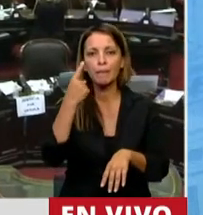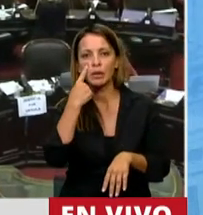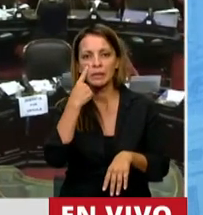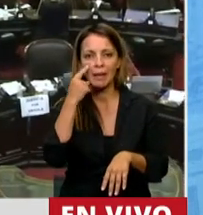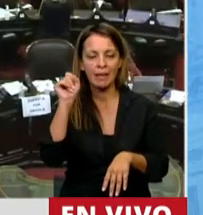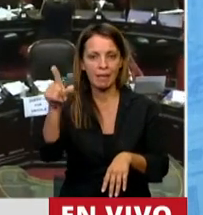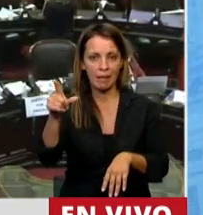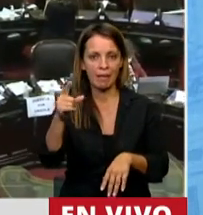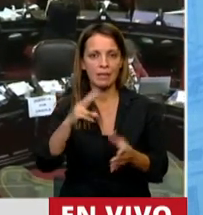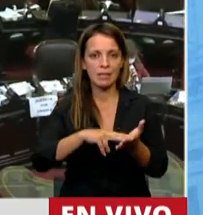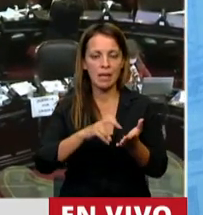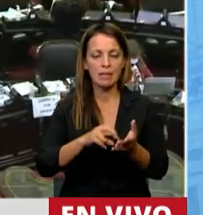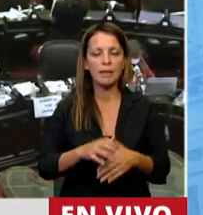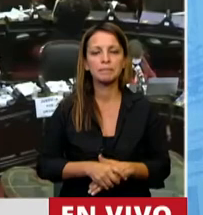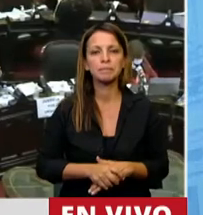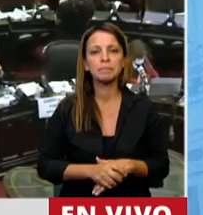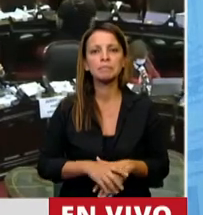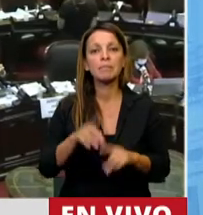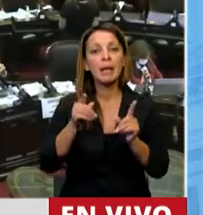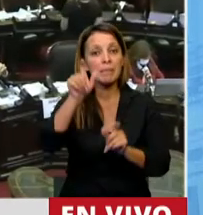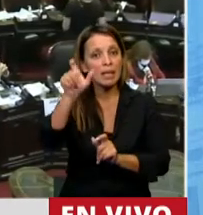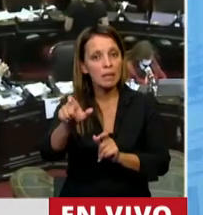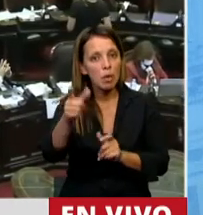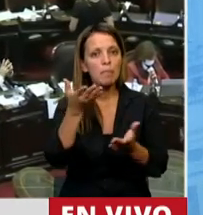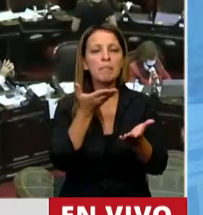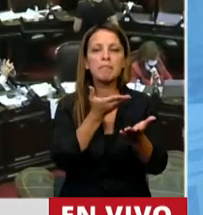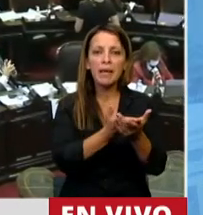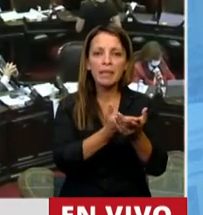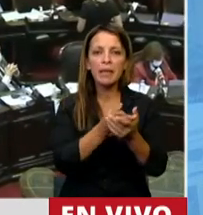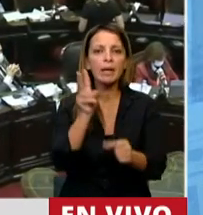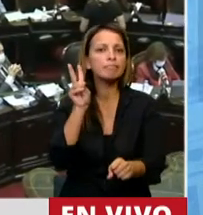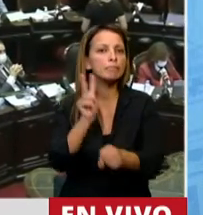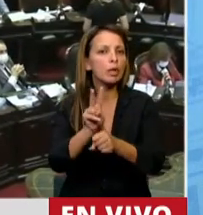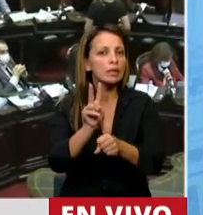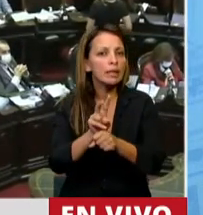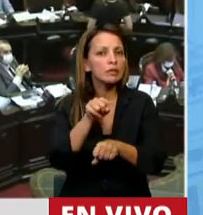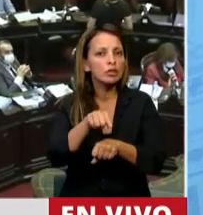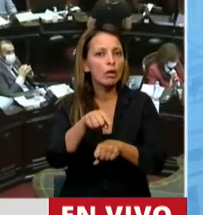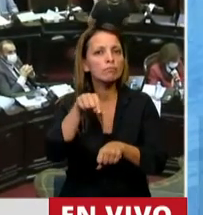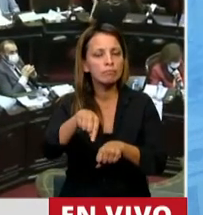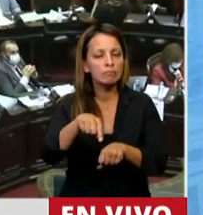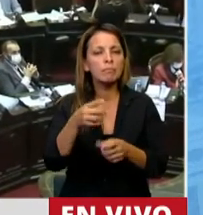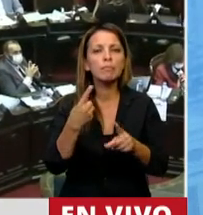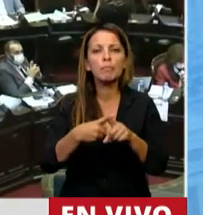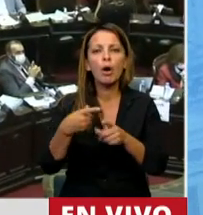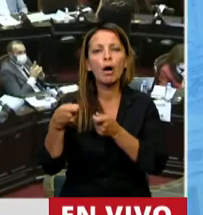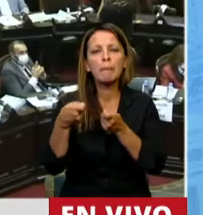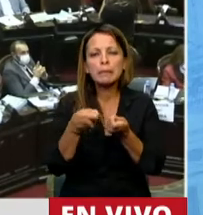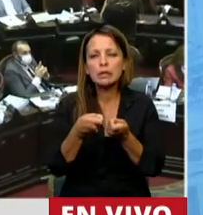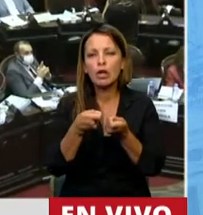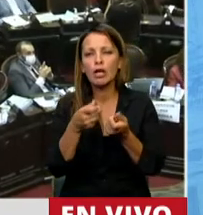Municipalidad de Salta, y donde él pedía la protección de este cuerpo por las presiones que dijo que